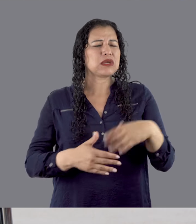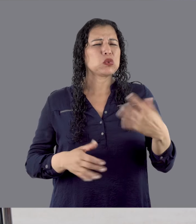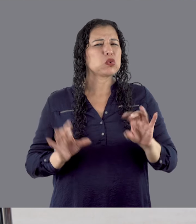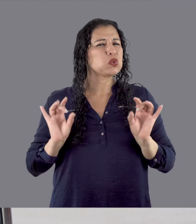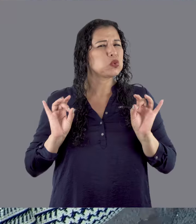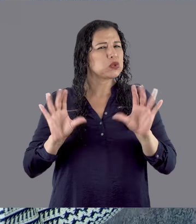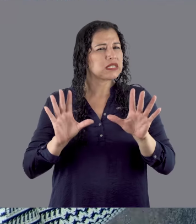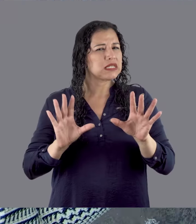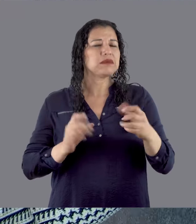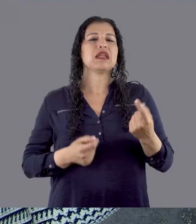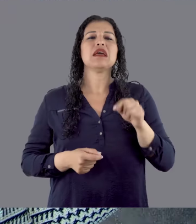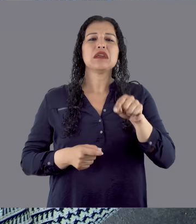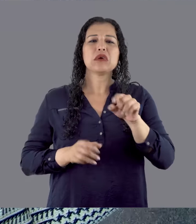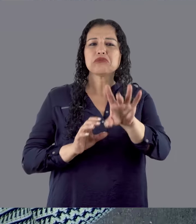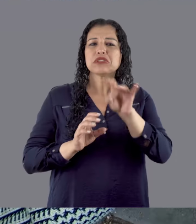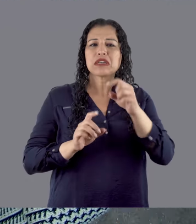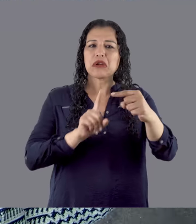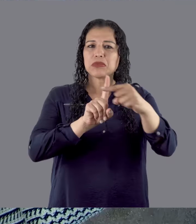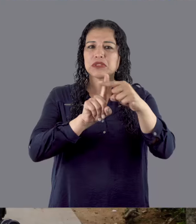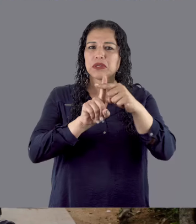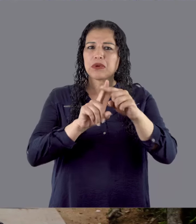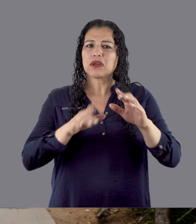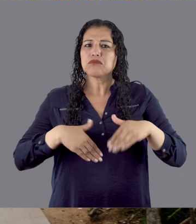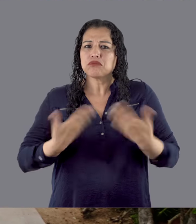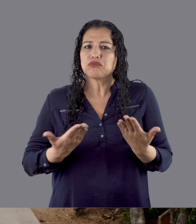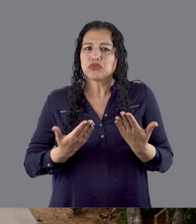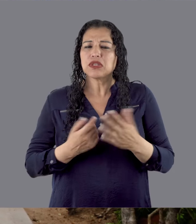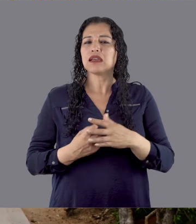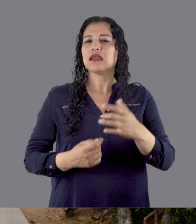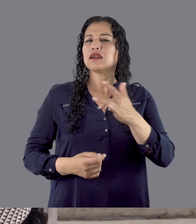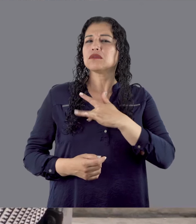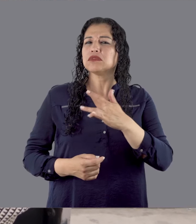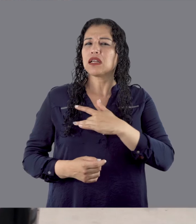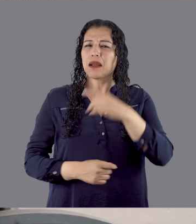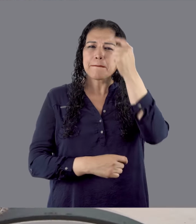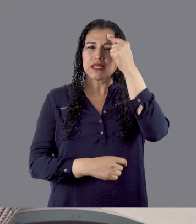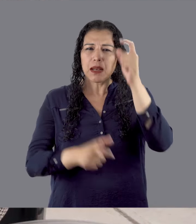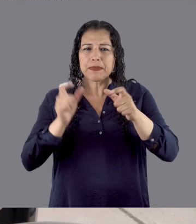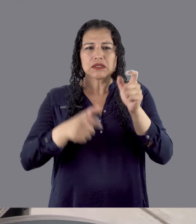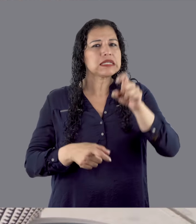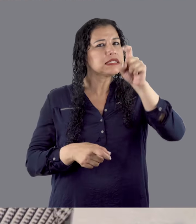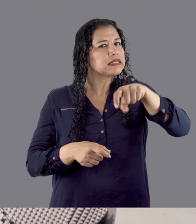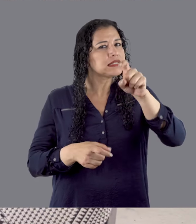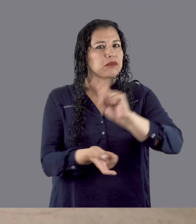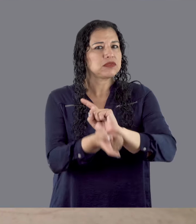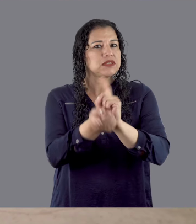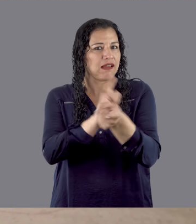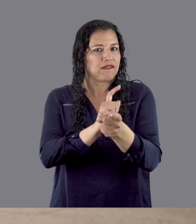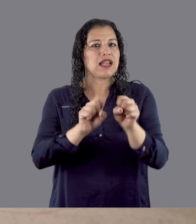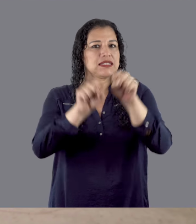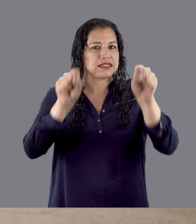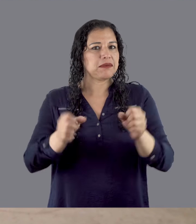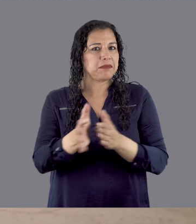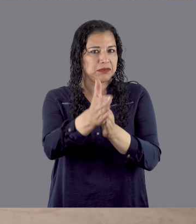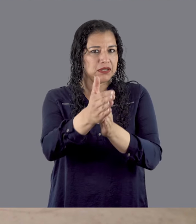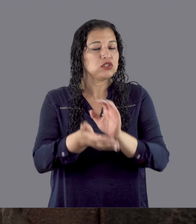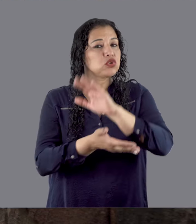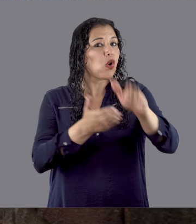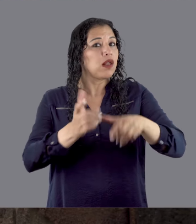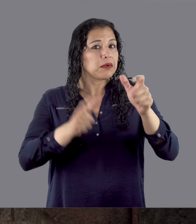muy negativo, fue positivo porque llegué a concientizar a las personas que era necesario hacer un cambio en este sistema, porque